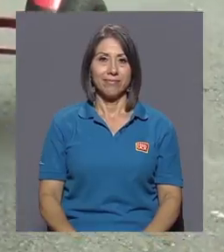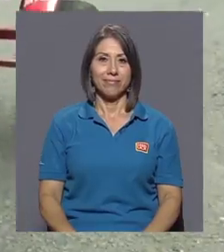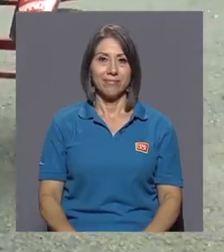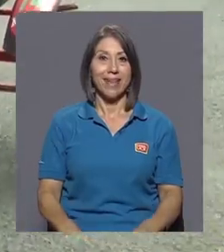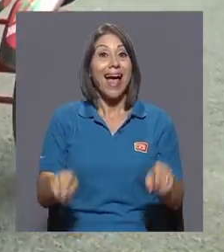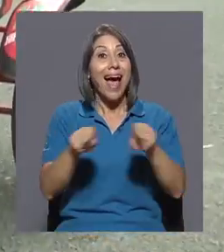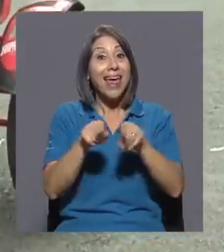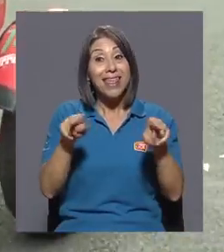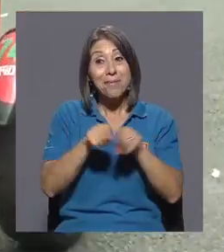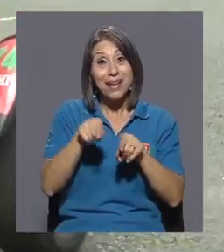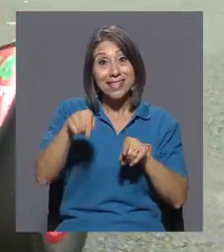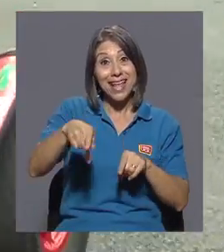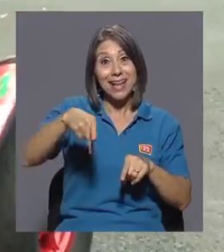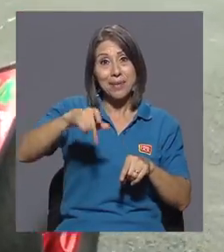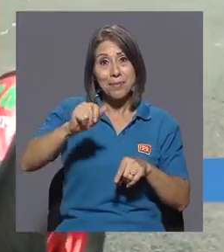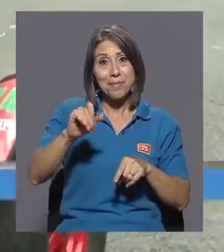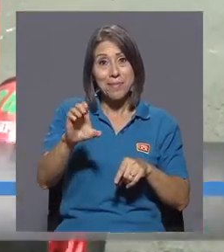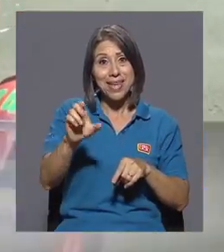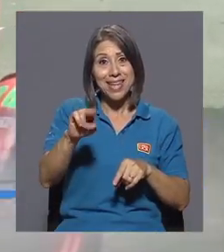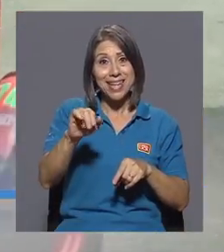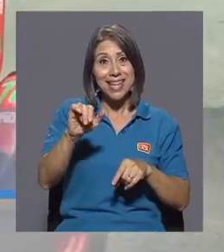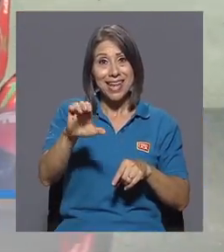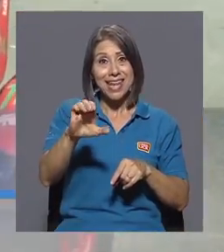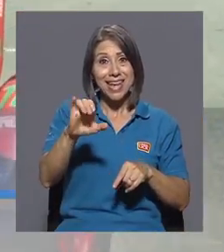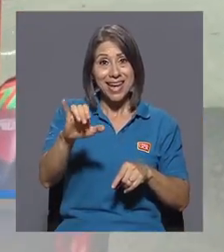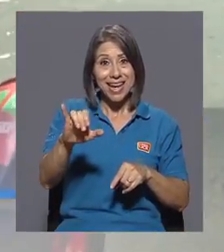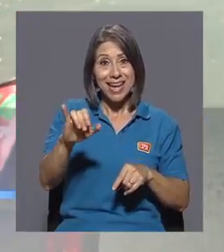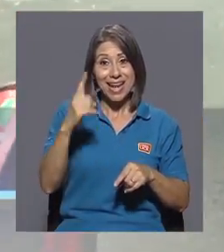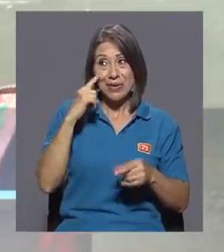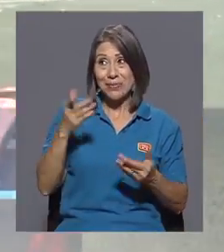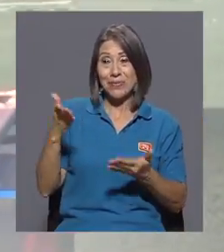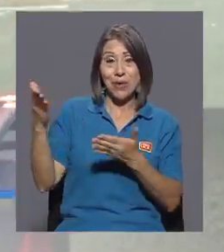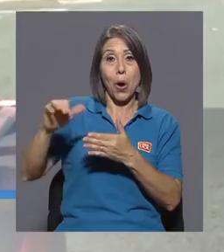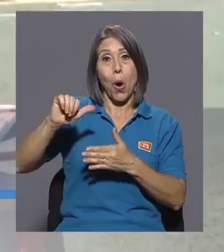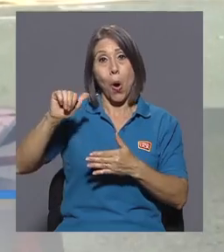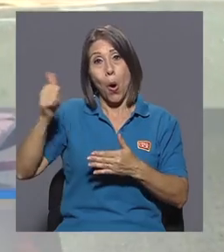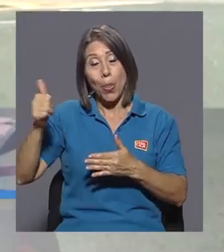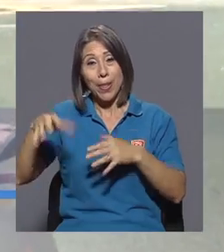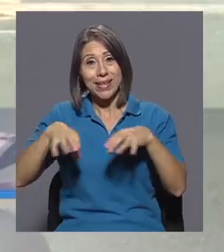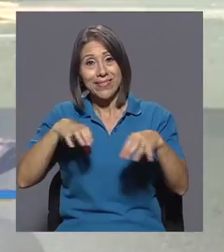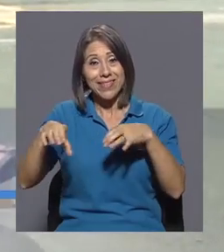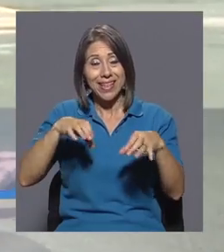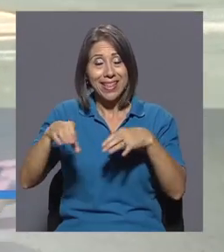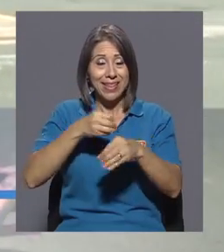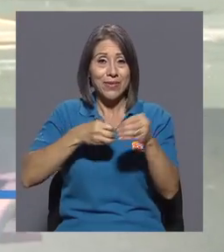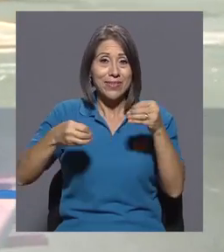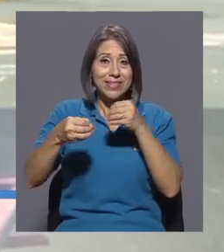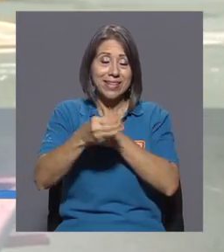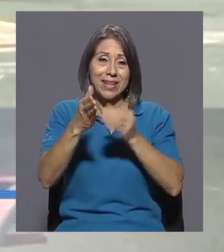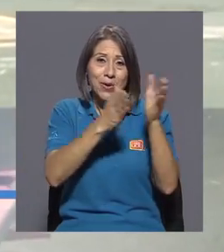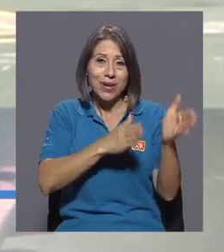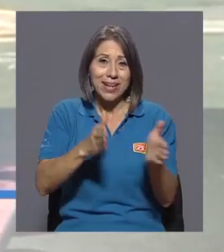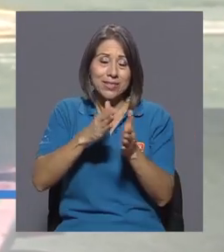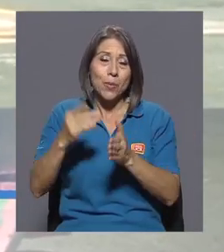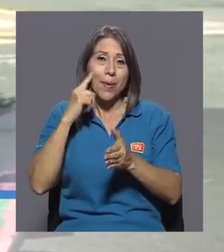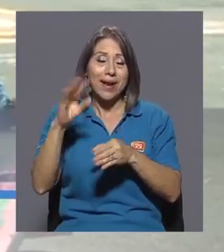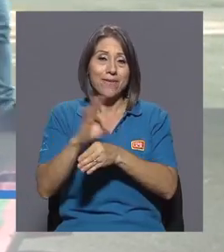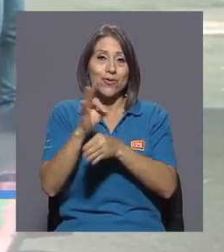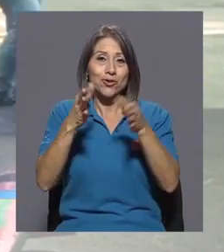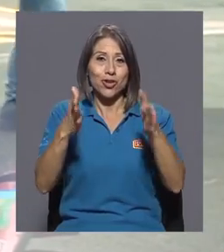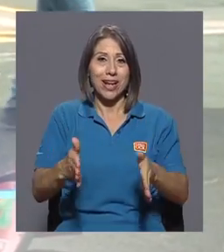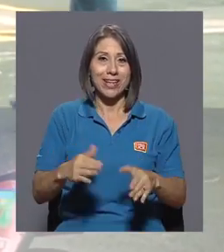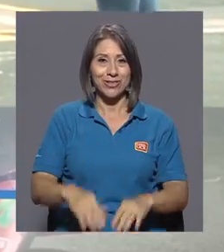Además del picnic ambiental, esta es otra de las actividades que la Unidad de Gestión Ambiental de la UCR organizó para los funcionarios.